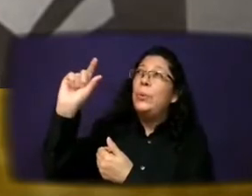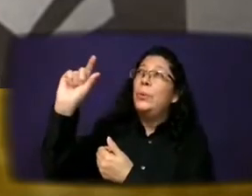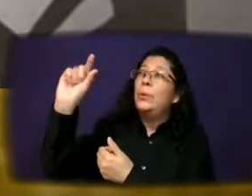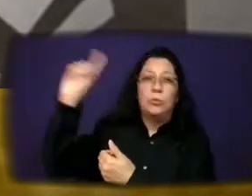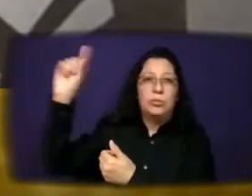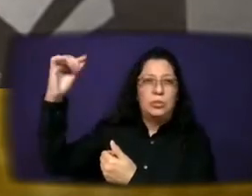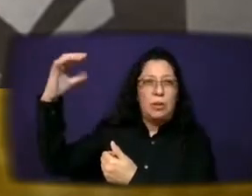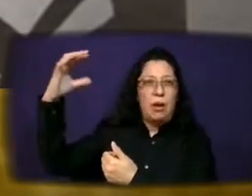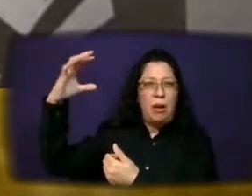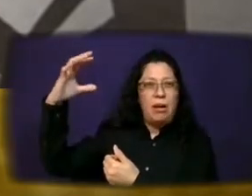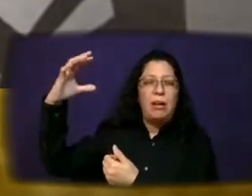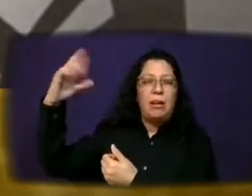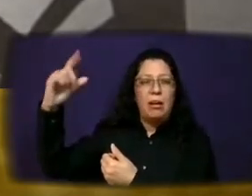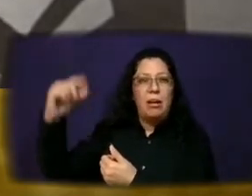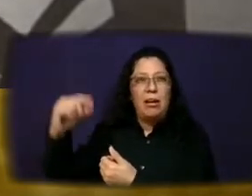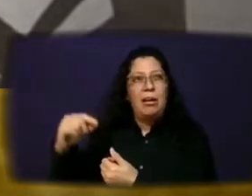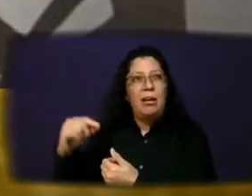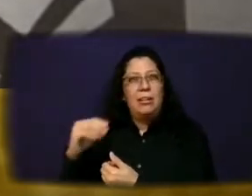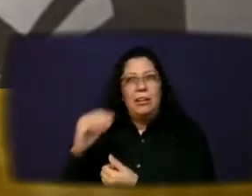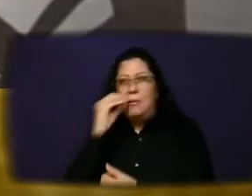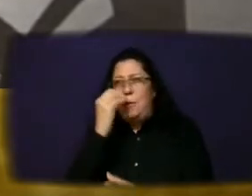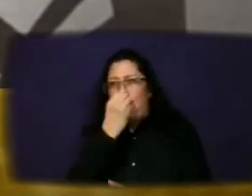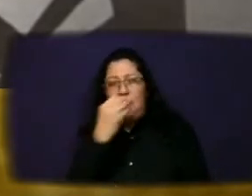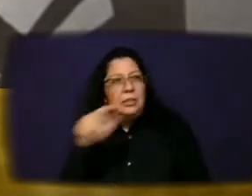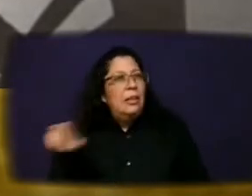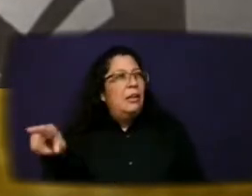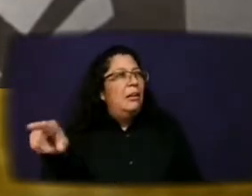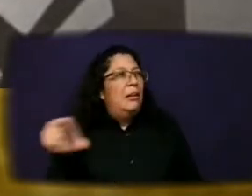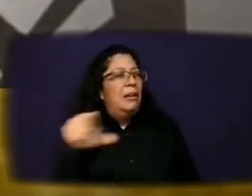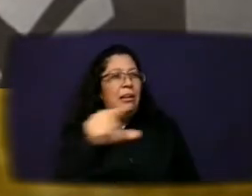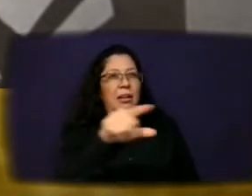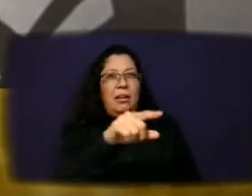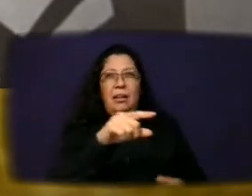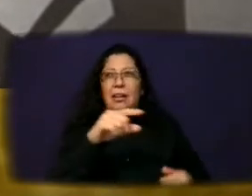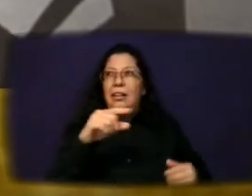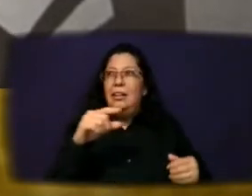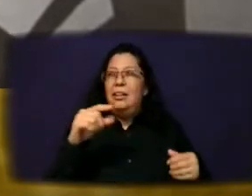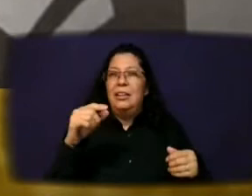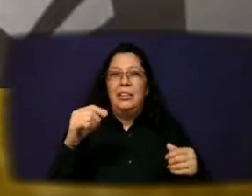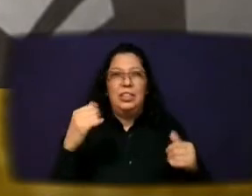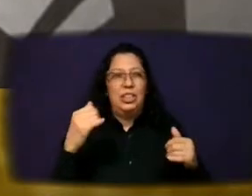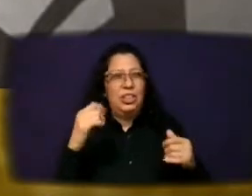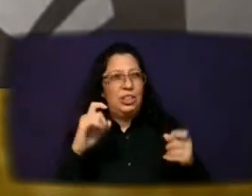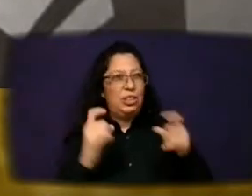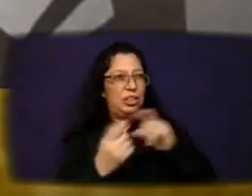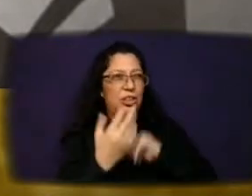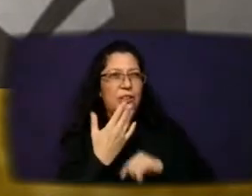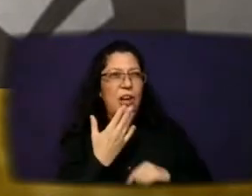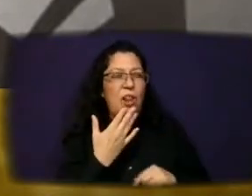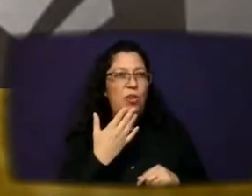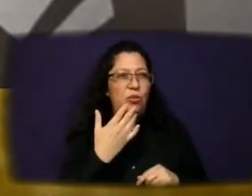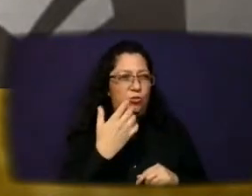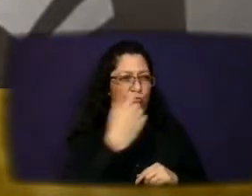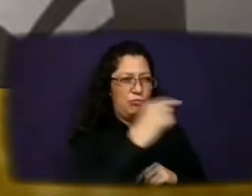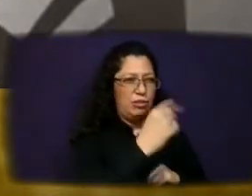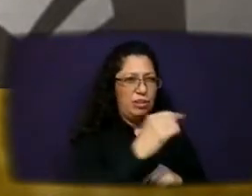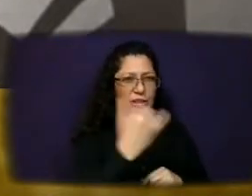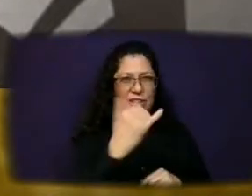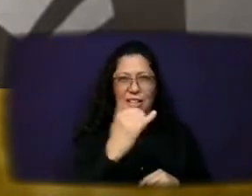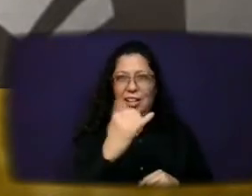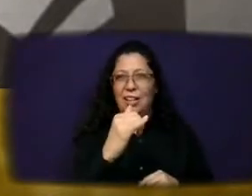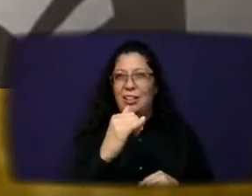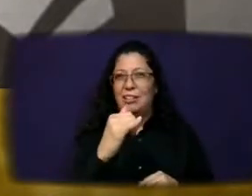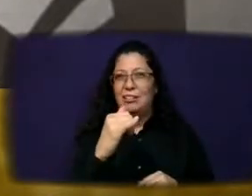flores cambian color en luz, de verde, amarillo,